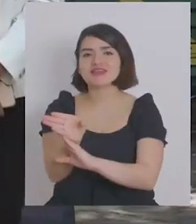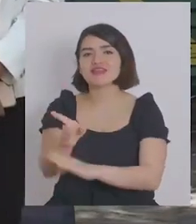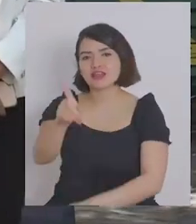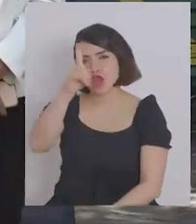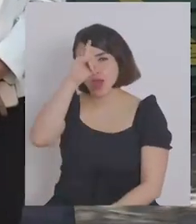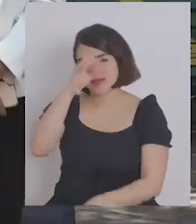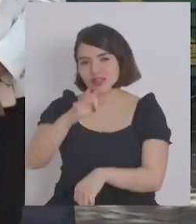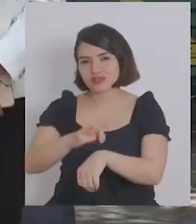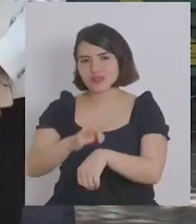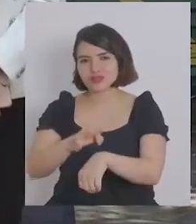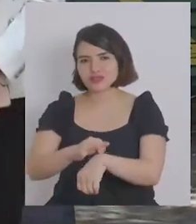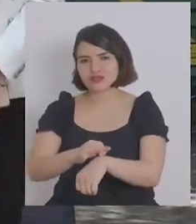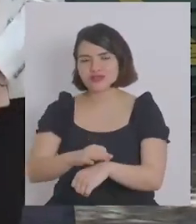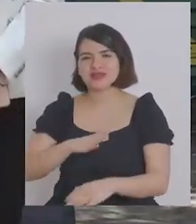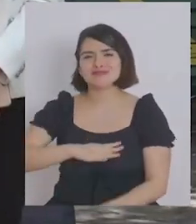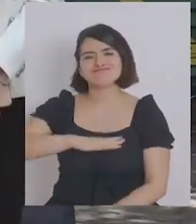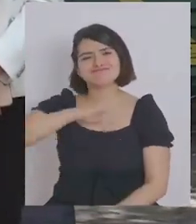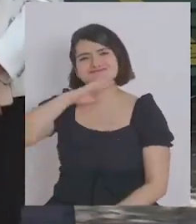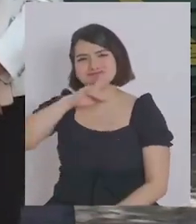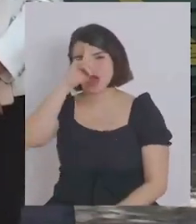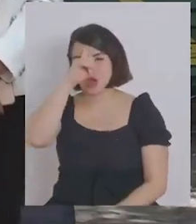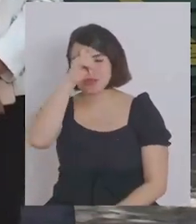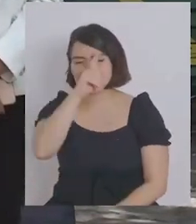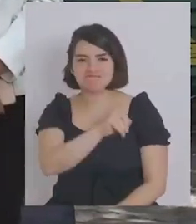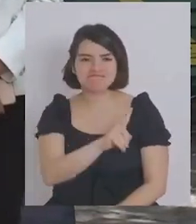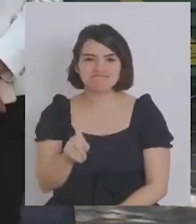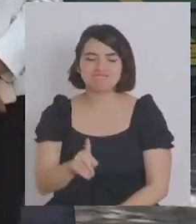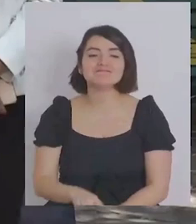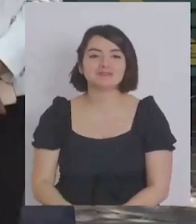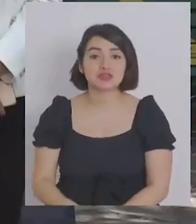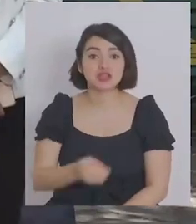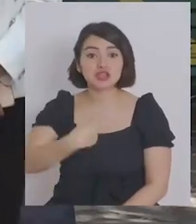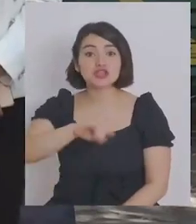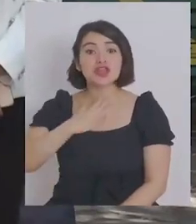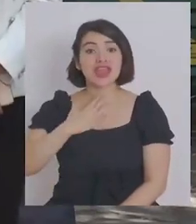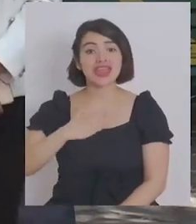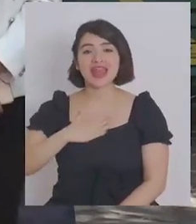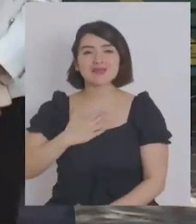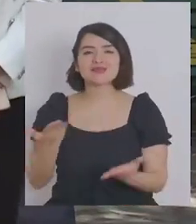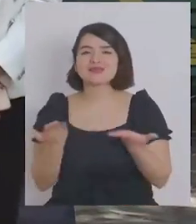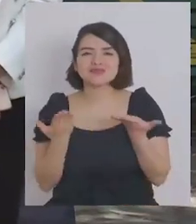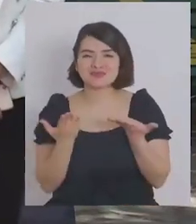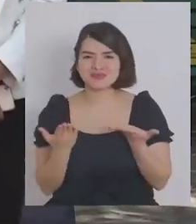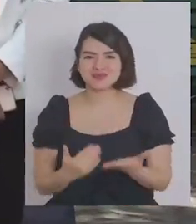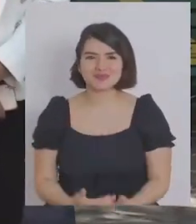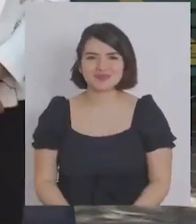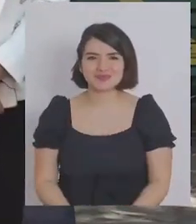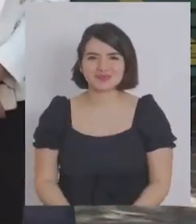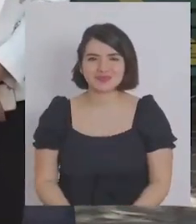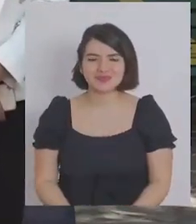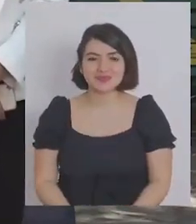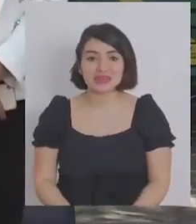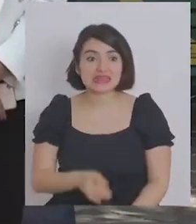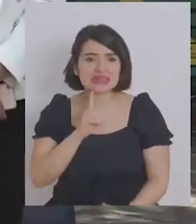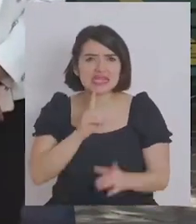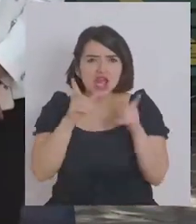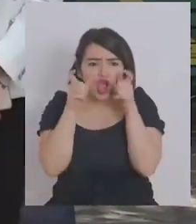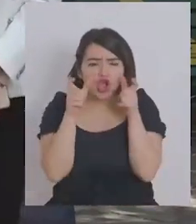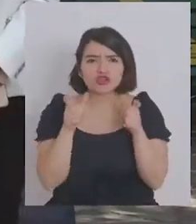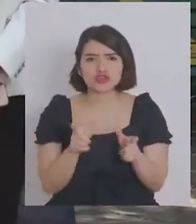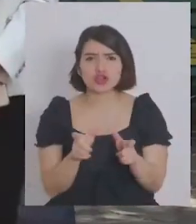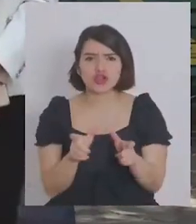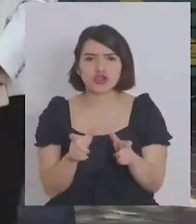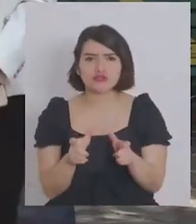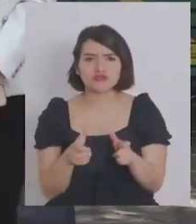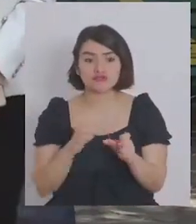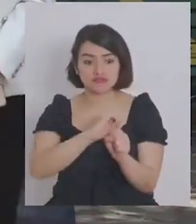médico y atos carlos sistema salud y esto es súper importante porque lo que nosotros queremos para tener controlar esta pandemia es que